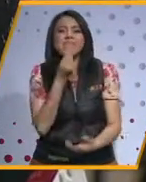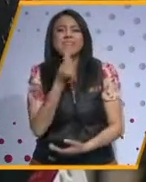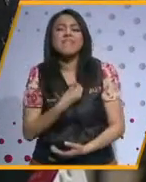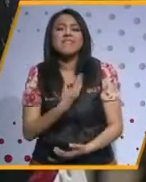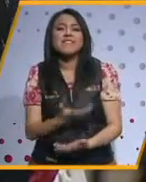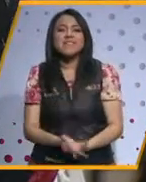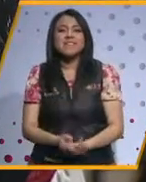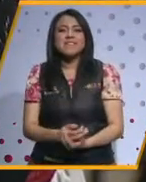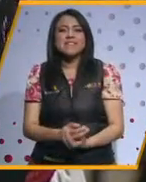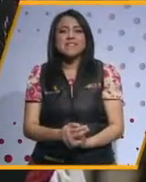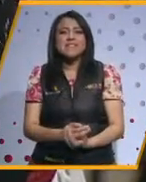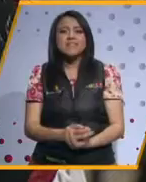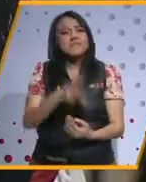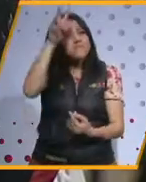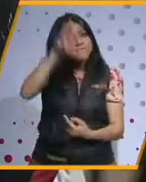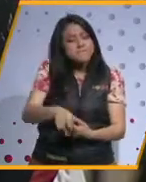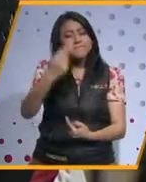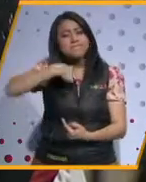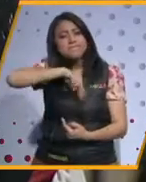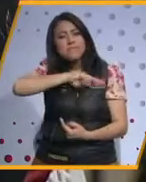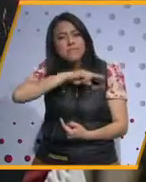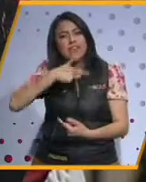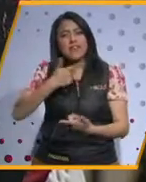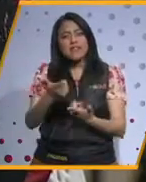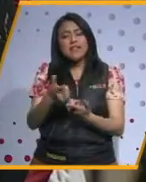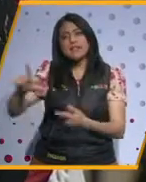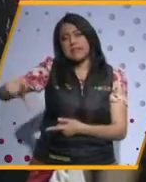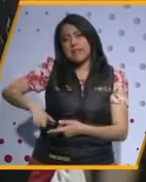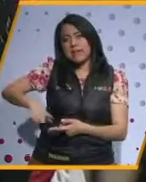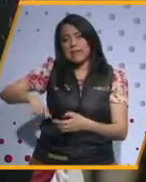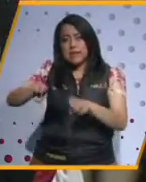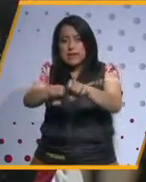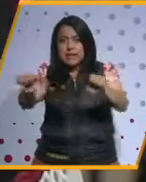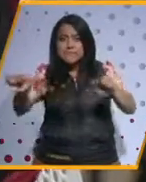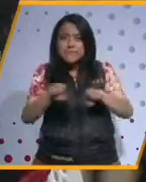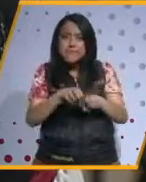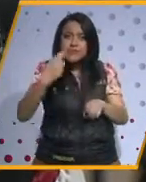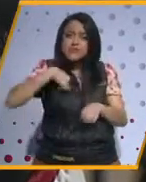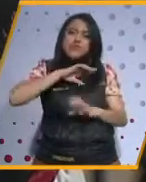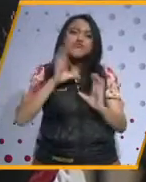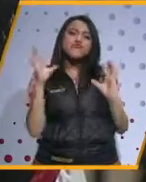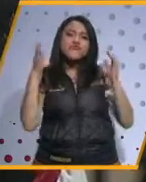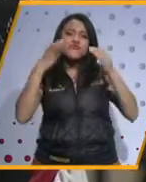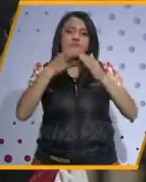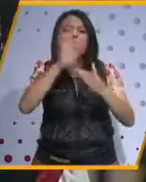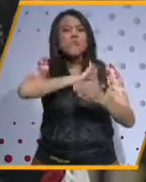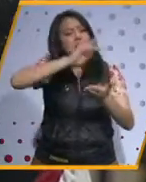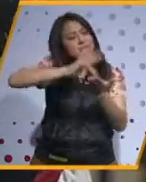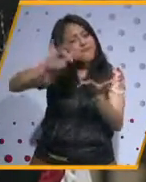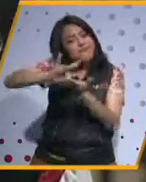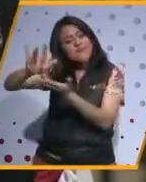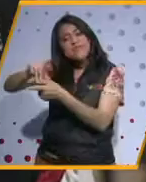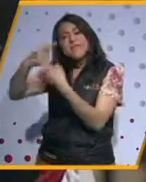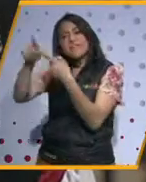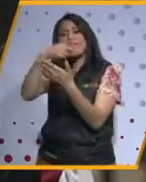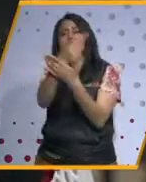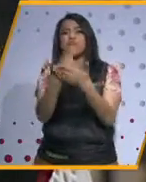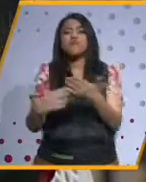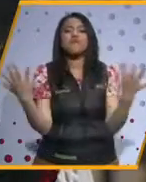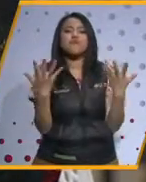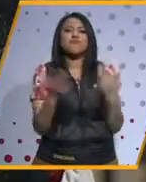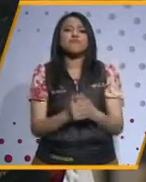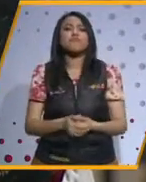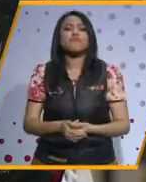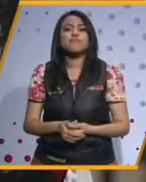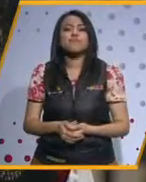nosotros, precisamente con el equipo de gobierno, estamos trabajando en la comunidad con otros apoyos, que ellos